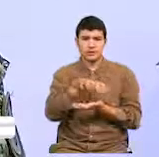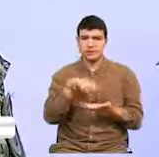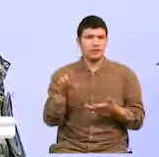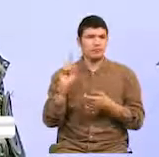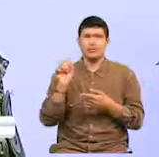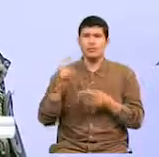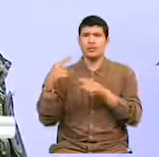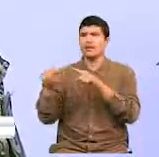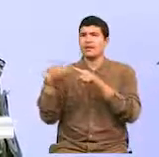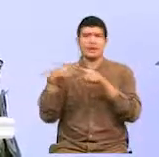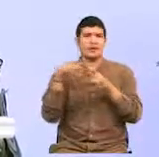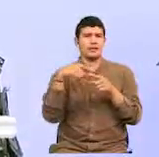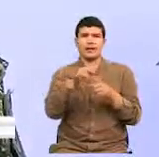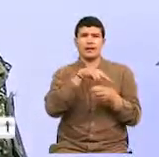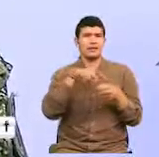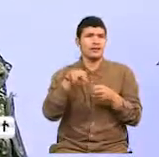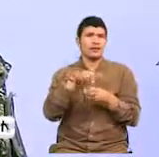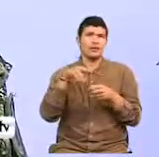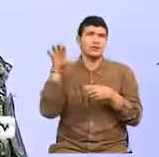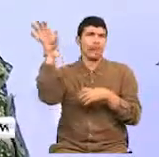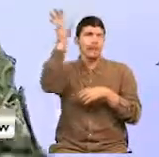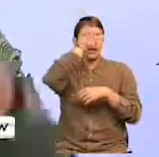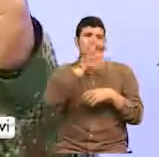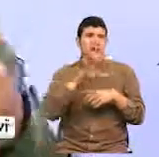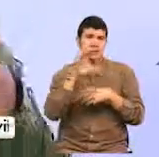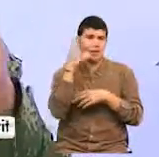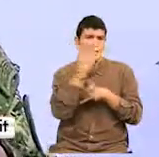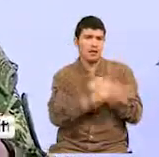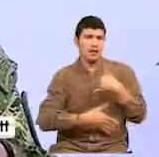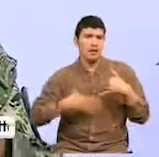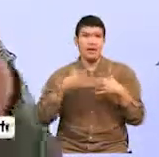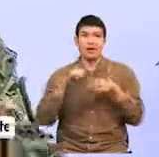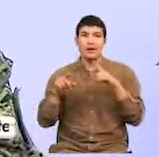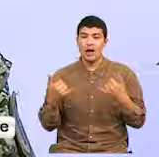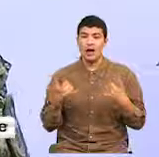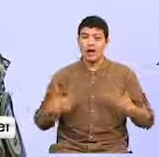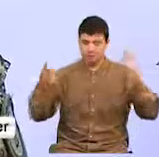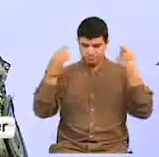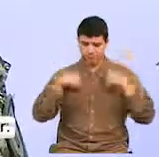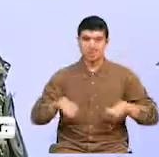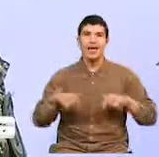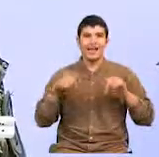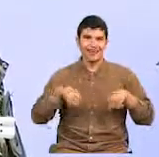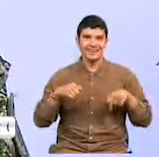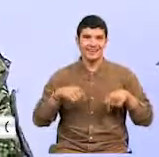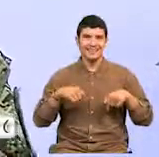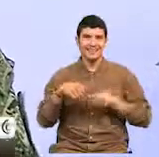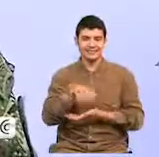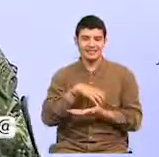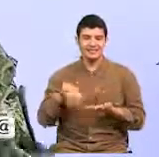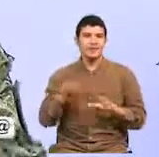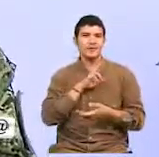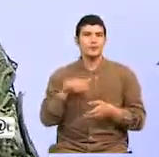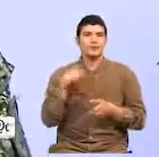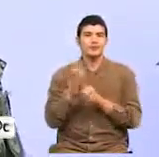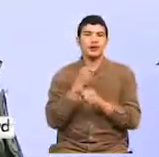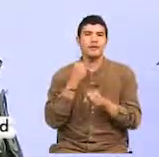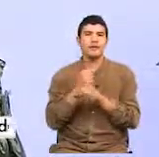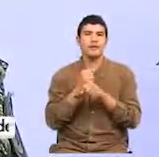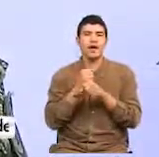diferentes regiones del país, pero en este momento tenemos la camiseta puesta de los santandereanos, porque estamos trabajando por